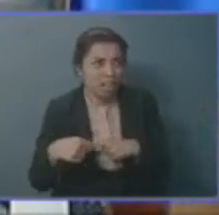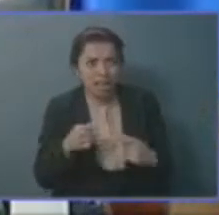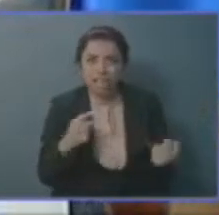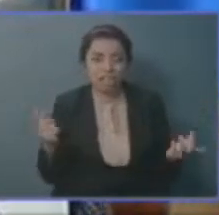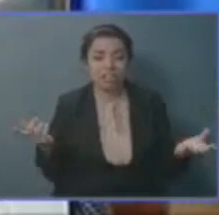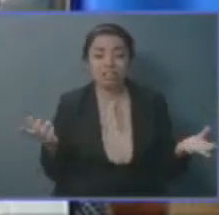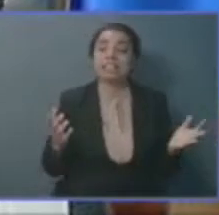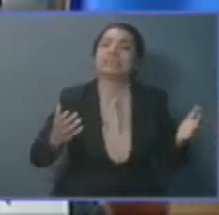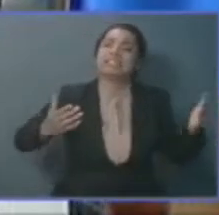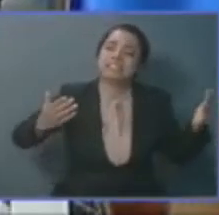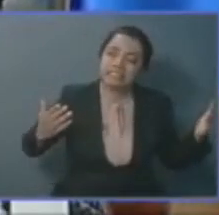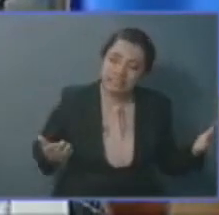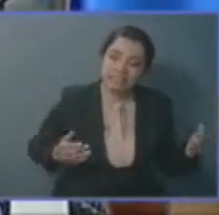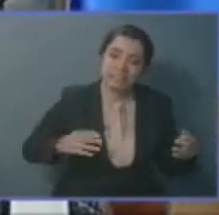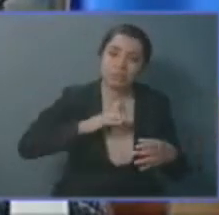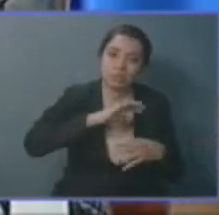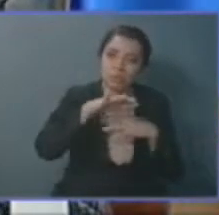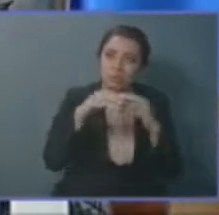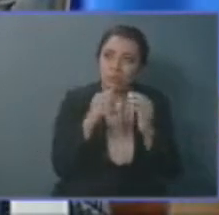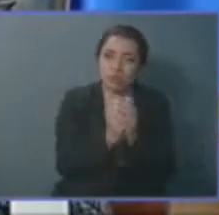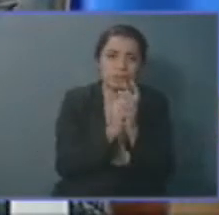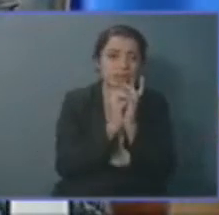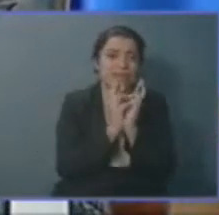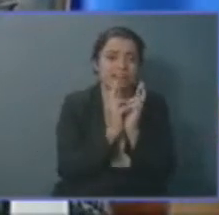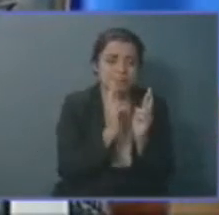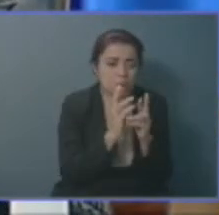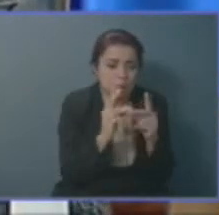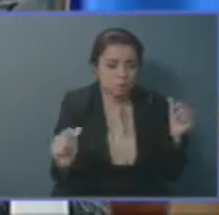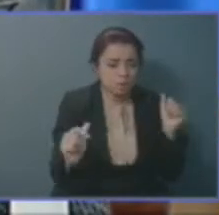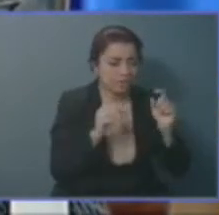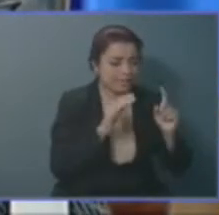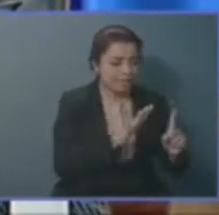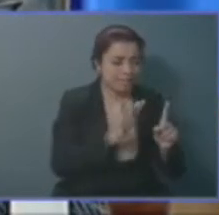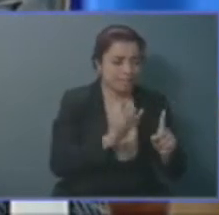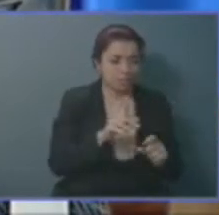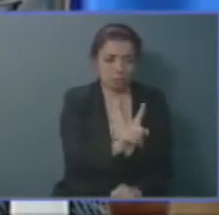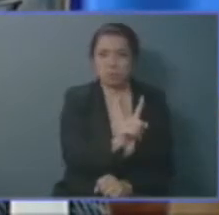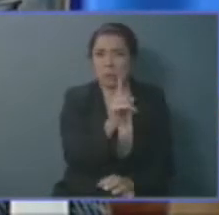Todo queda resuelto a través del decreto 661.